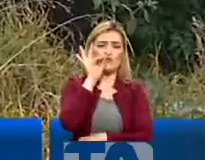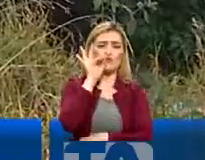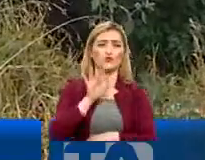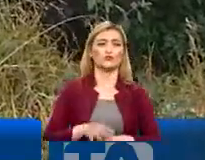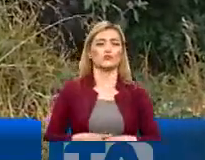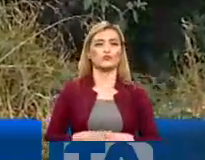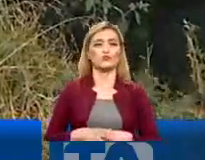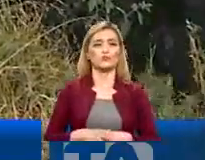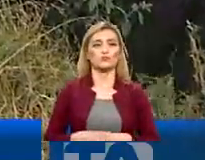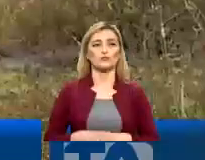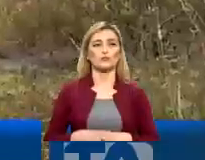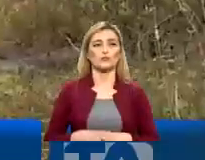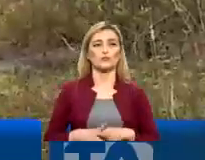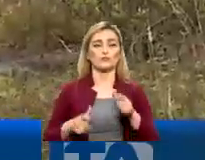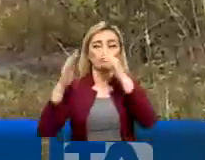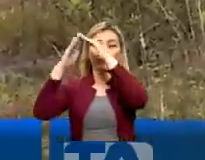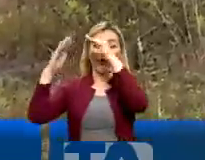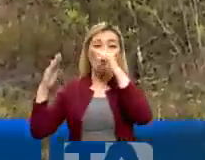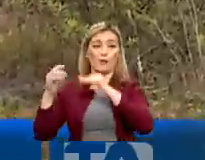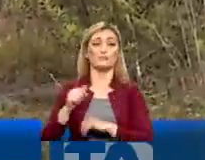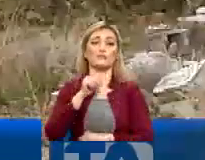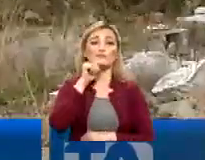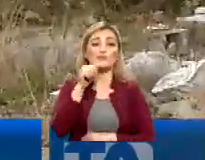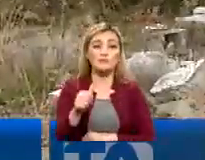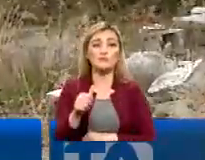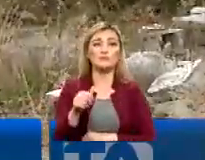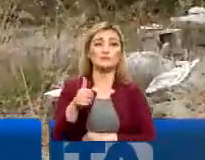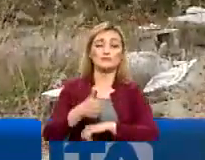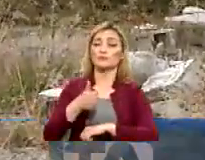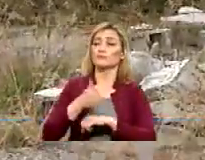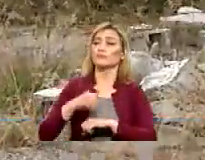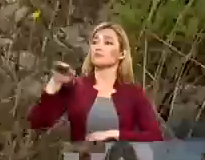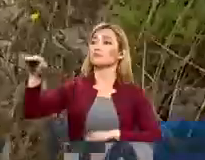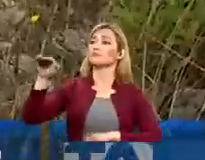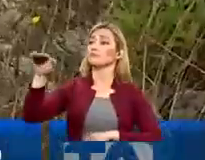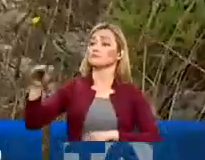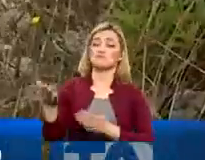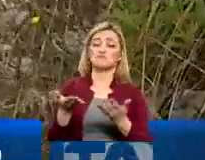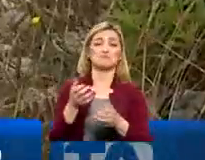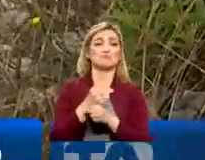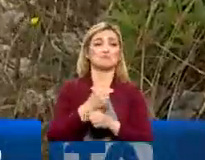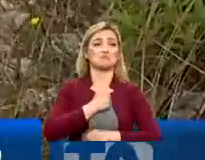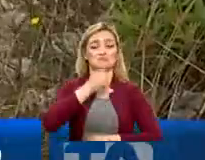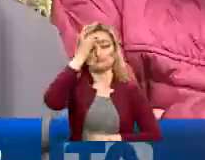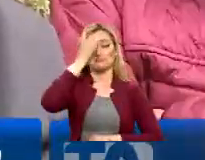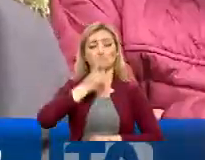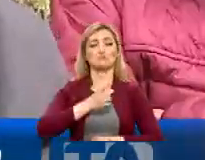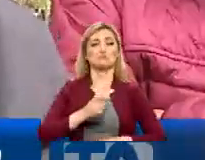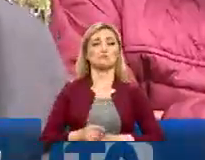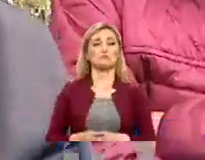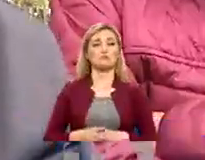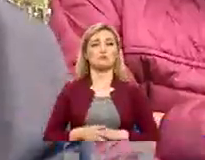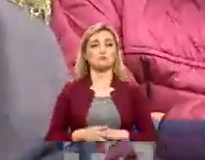Cuentan los vecinos del barrio San Juan del Inca que ante la falta de una respuesta de las autoridades han tomado sus propias medidas. Hemos